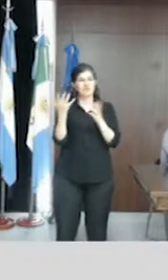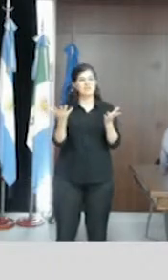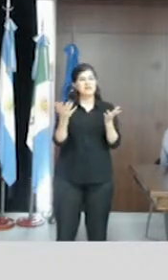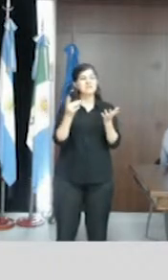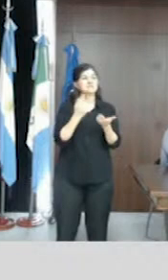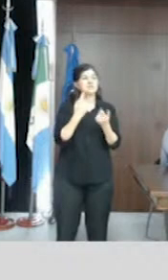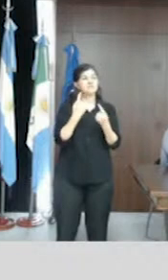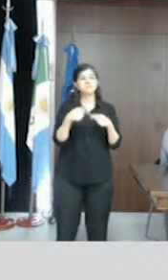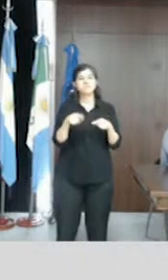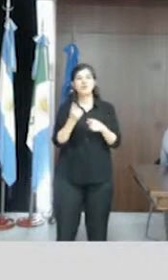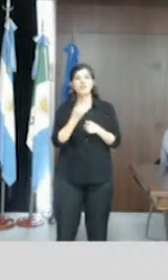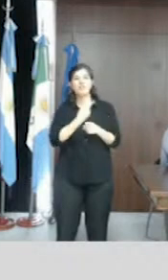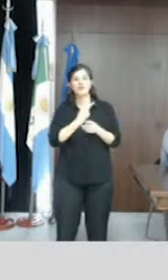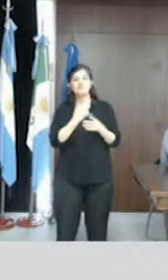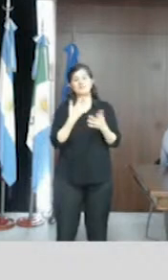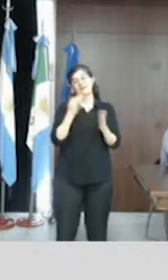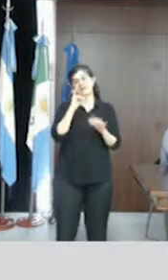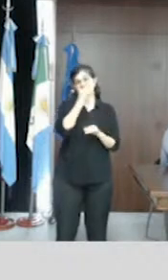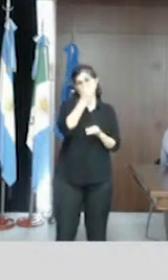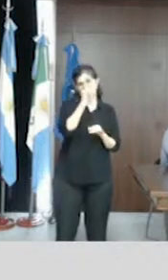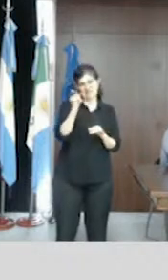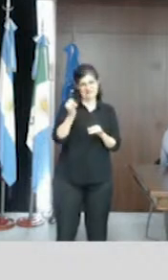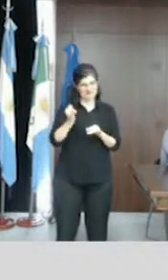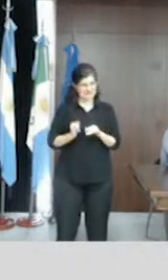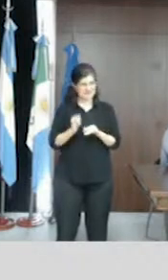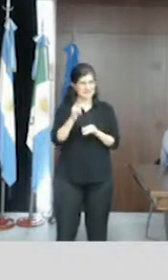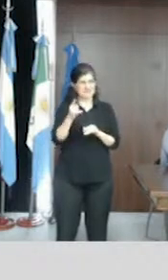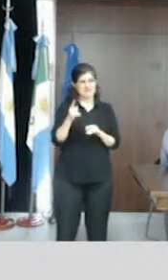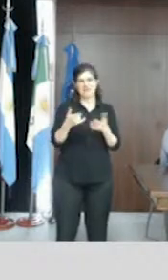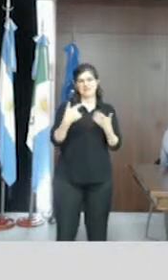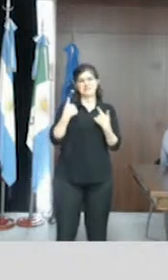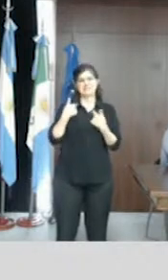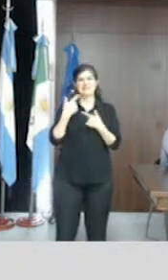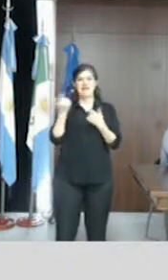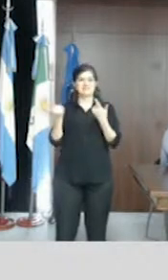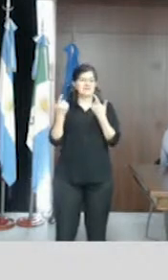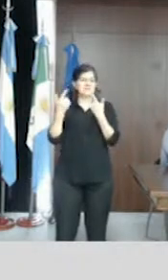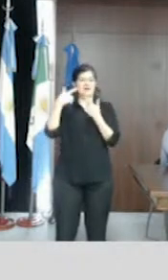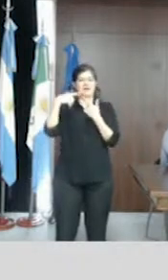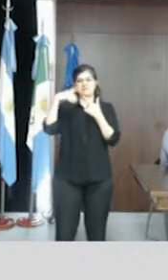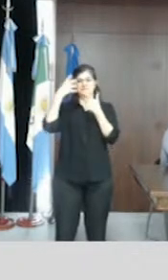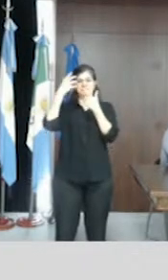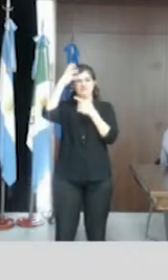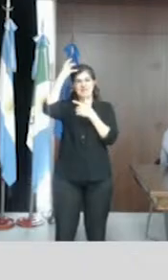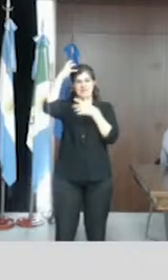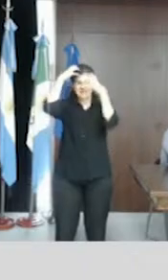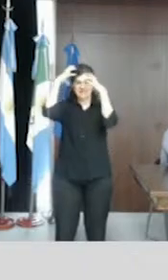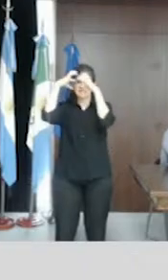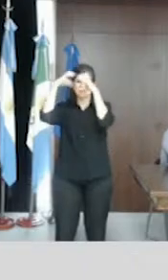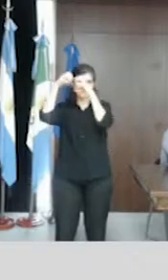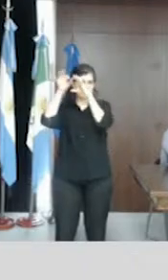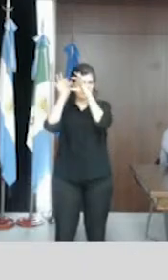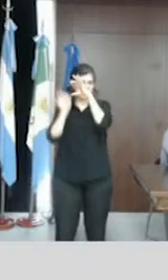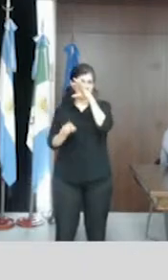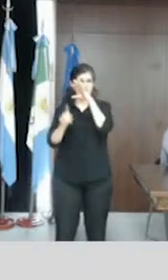bueno, normalmente sale lo que miraba Rosa porque dijo el sistema nervioso, otro el sistema nervioso autónomo, sí, en el